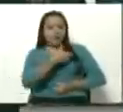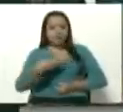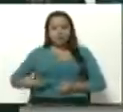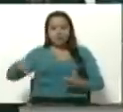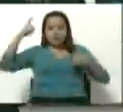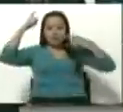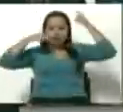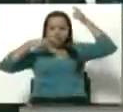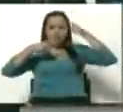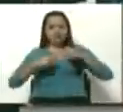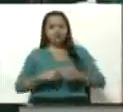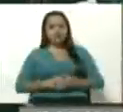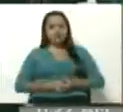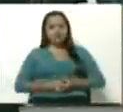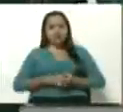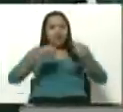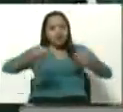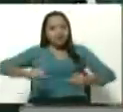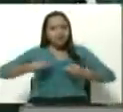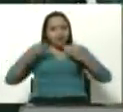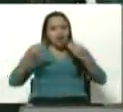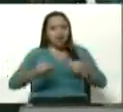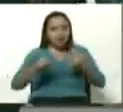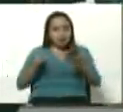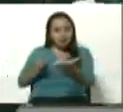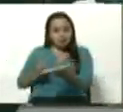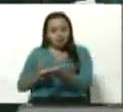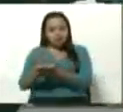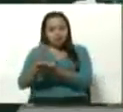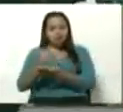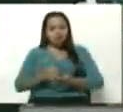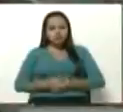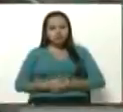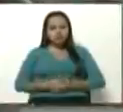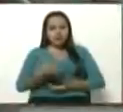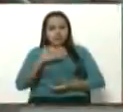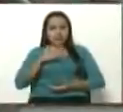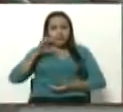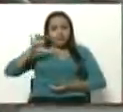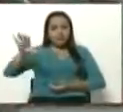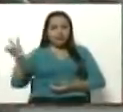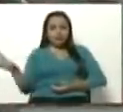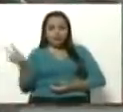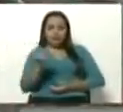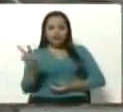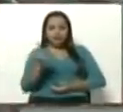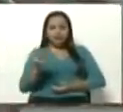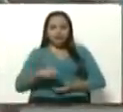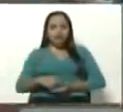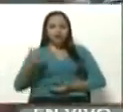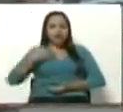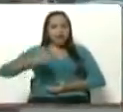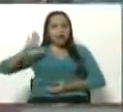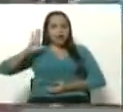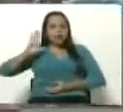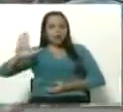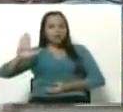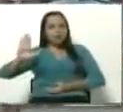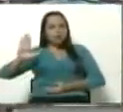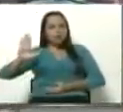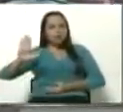Chávez y siempre a la lealtad de mi patria Venezuela, juro